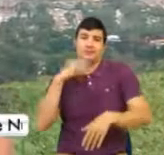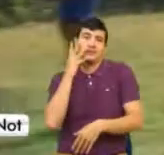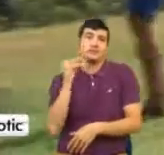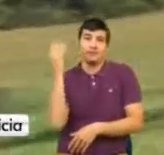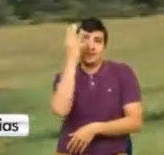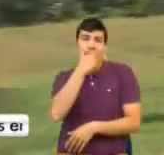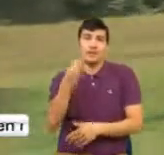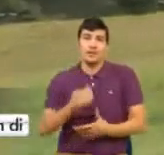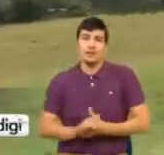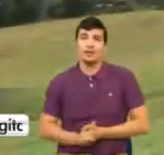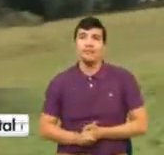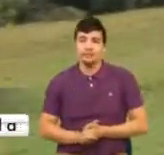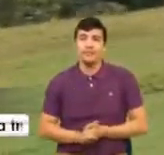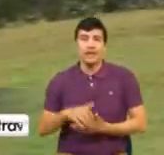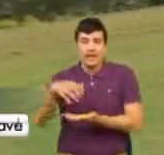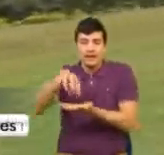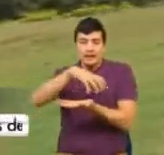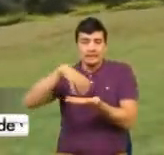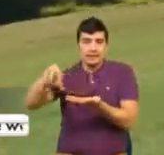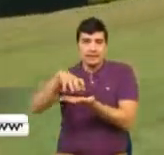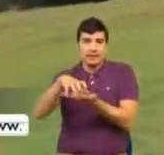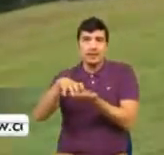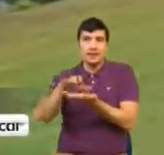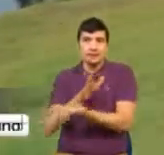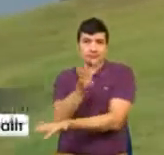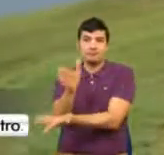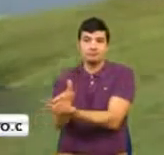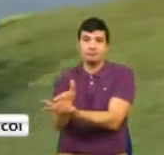linda. Santander es un destino